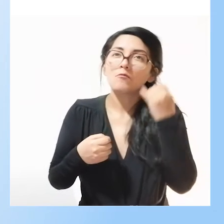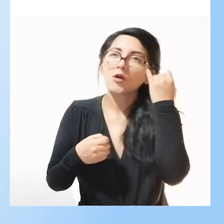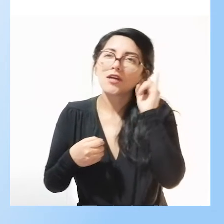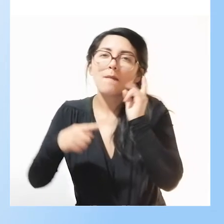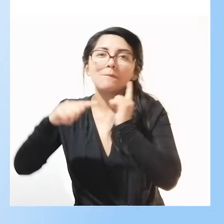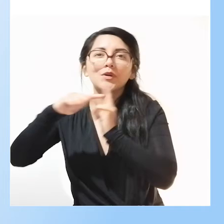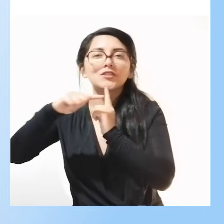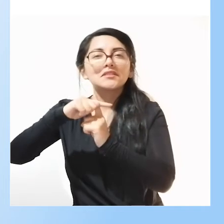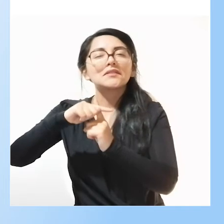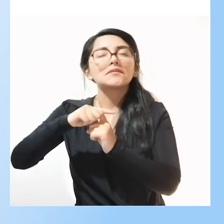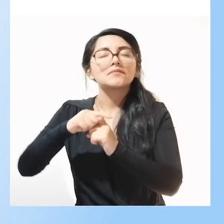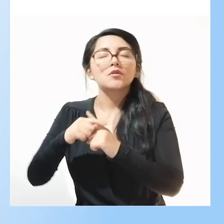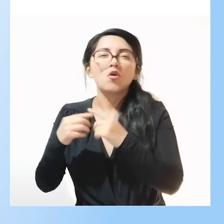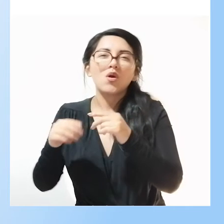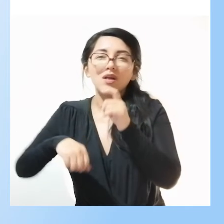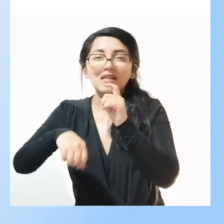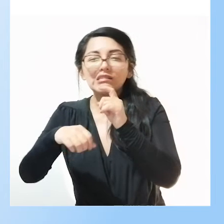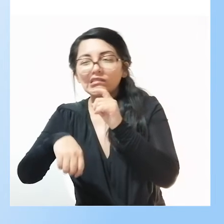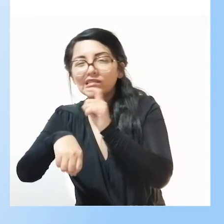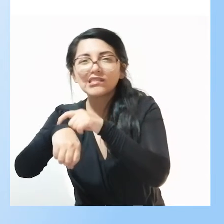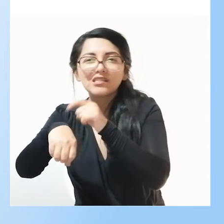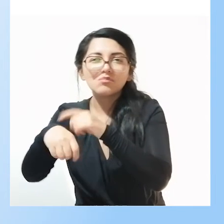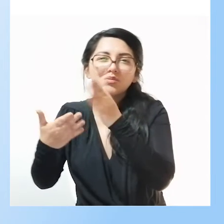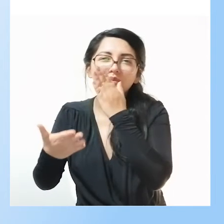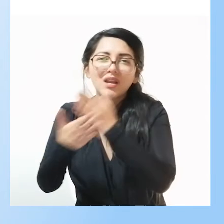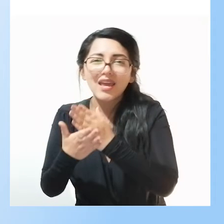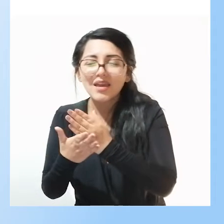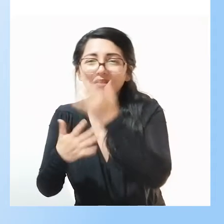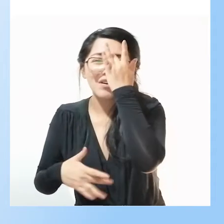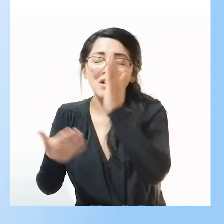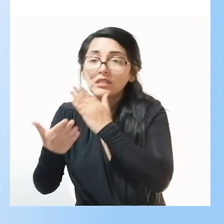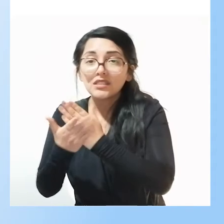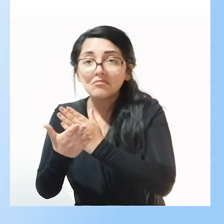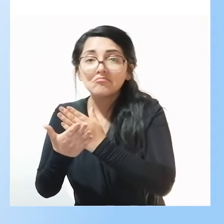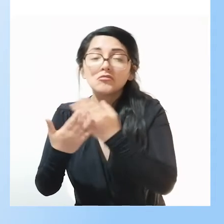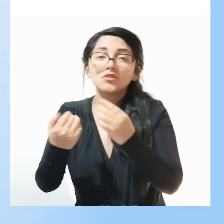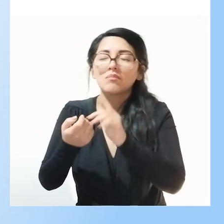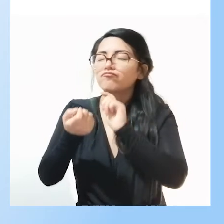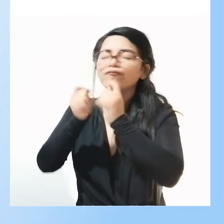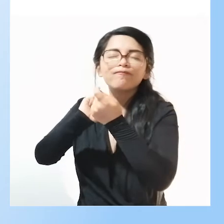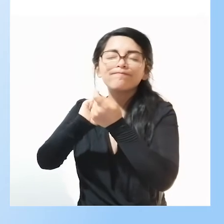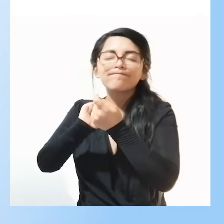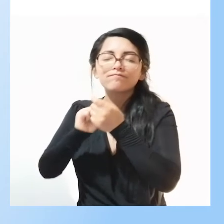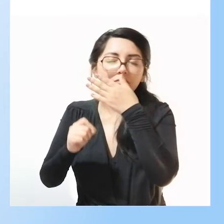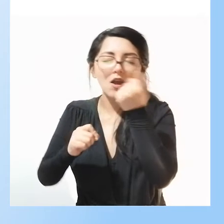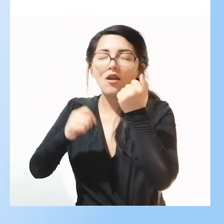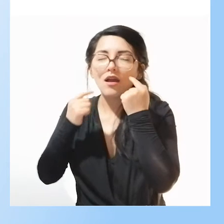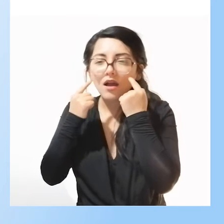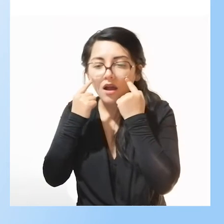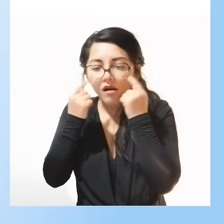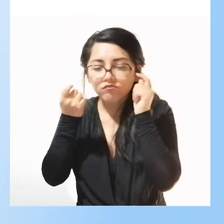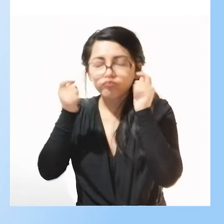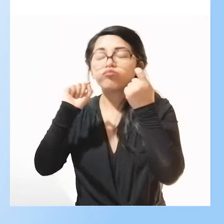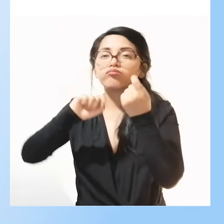la situación, con lo cual contribuye a reducir el estrés. Contribuye a que la conducta de enfermedad